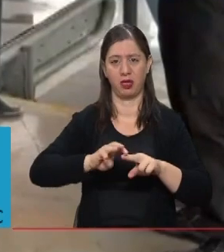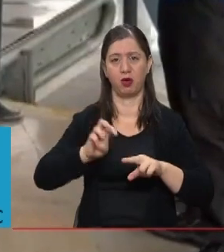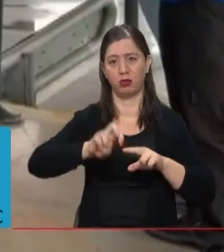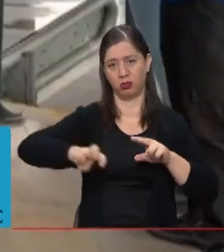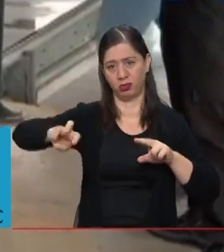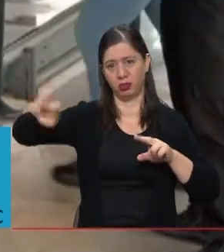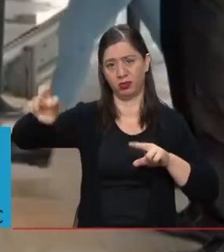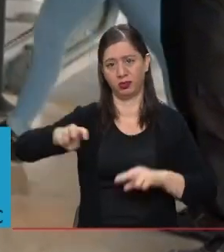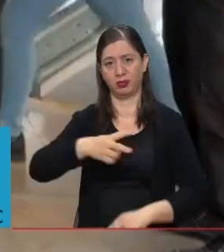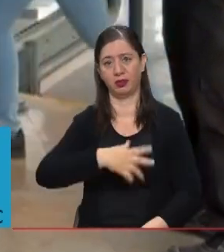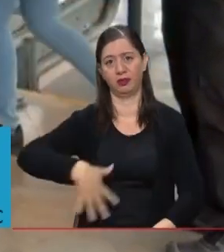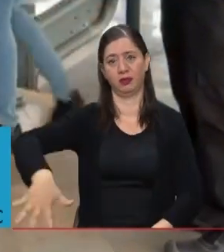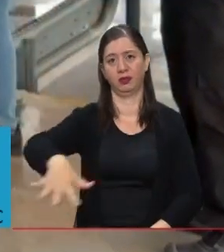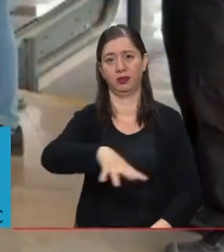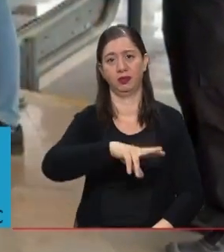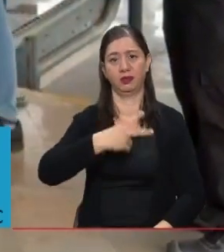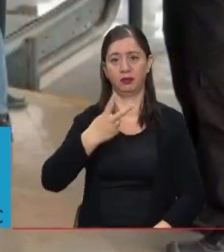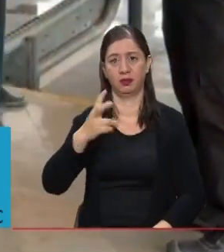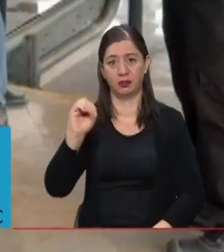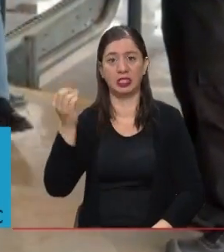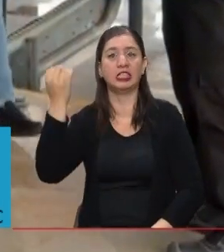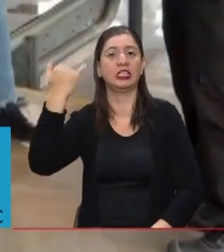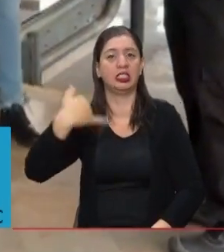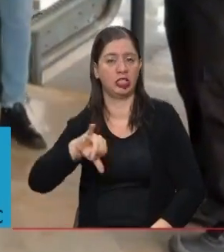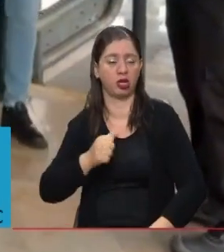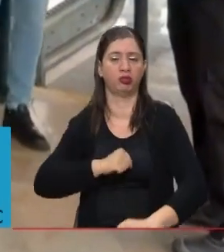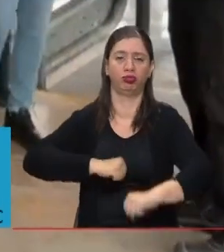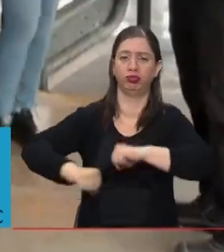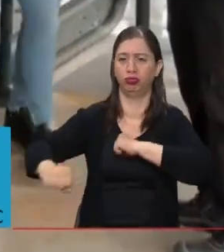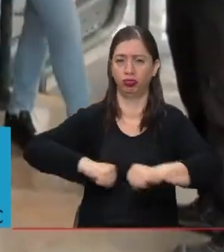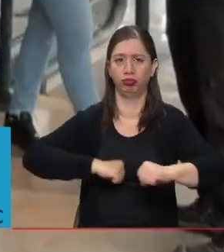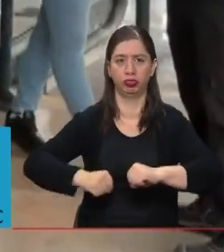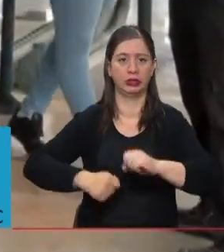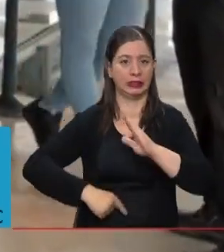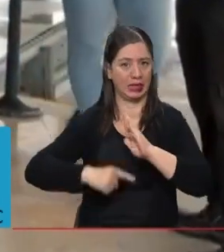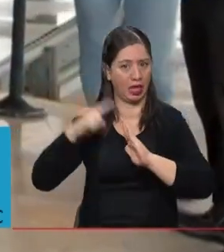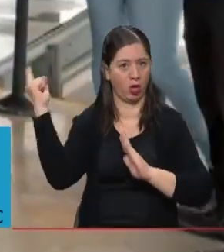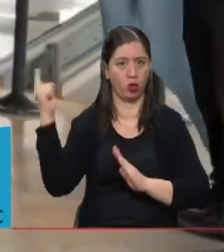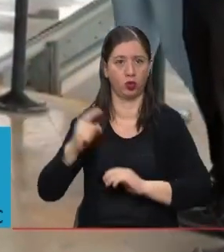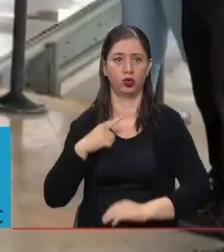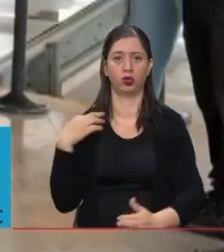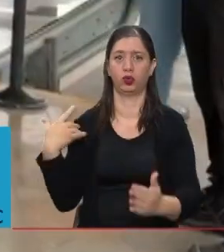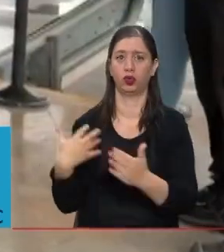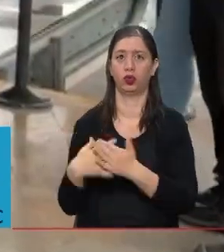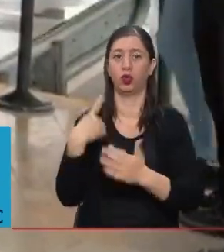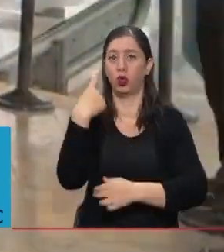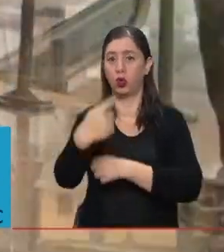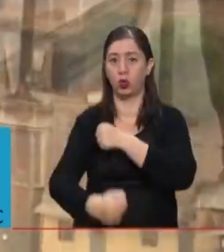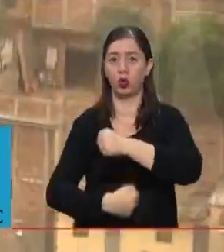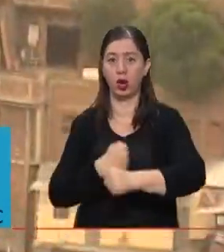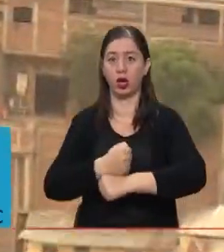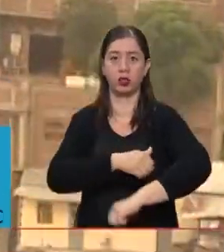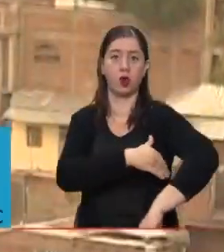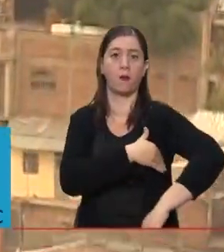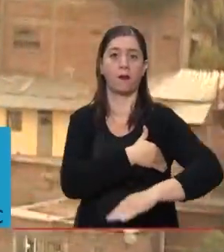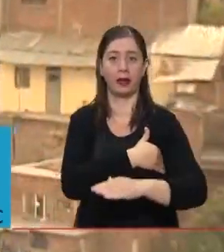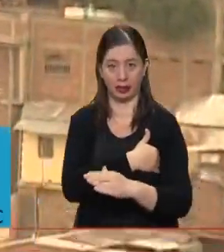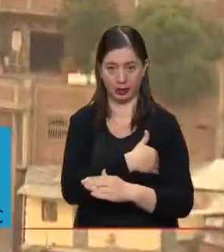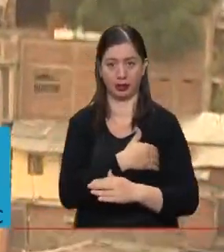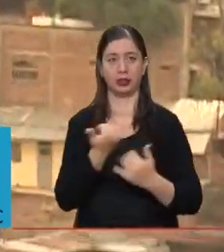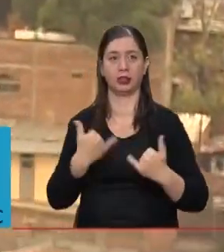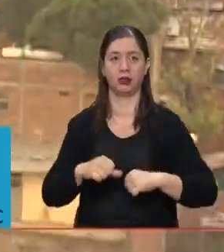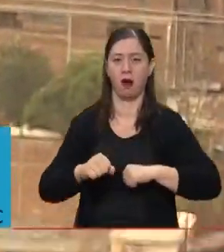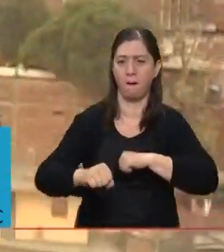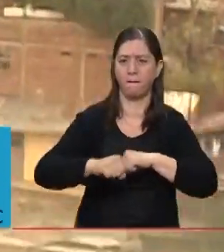habilitado nuevamente el servicio del cable. Contamos ya con la operación de manera directa durante un año por parte del Ministerio. Hemos superado todos